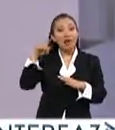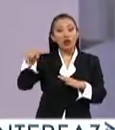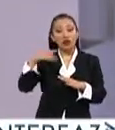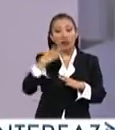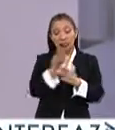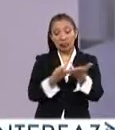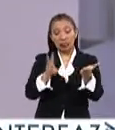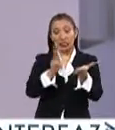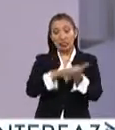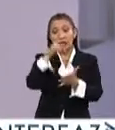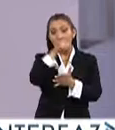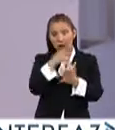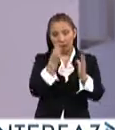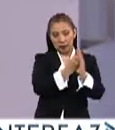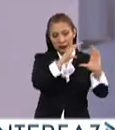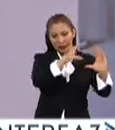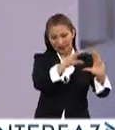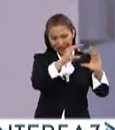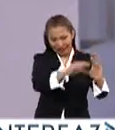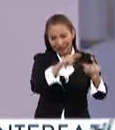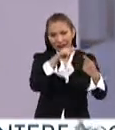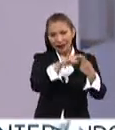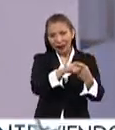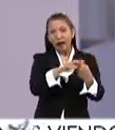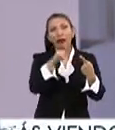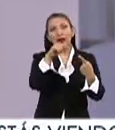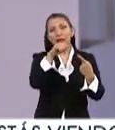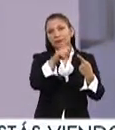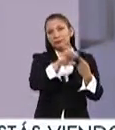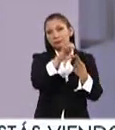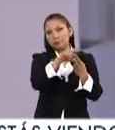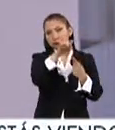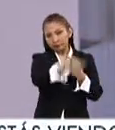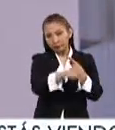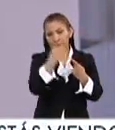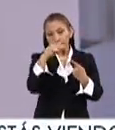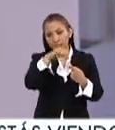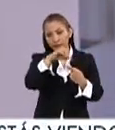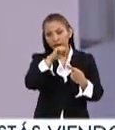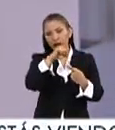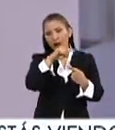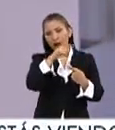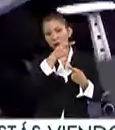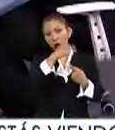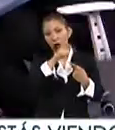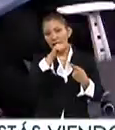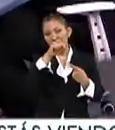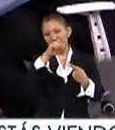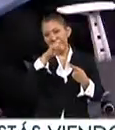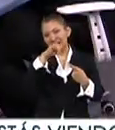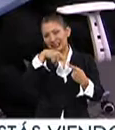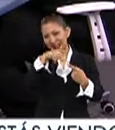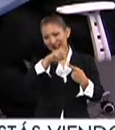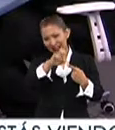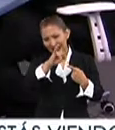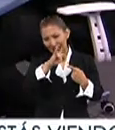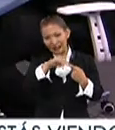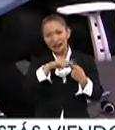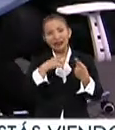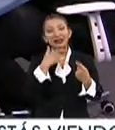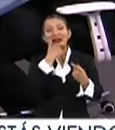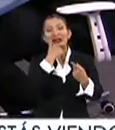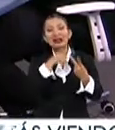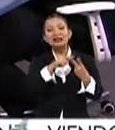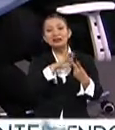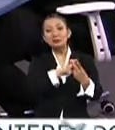modelo trilingüe, que es alfabetización, no solamente, por ejemplo, ahí es Mazahua y Triqui, y inglés y